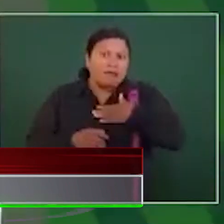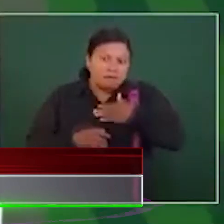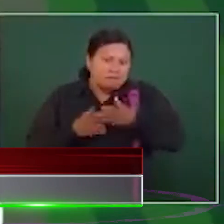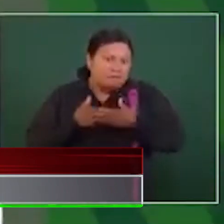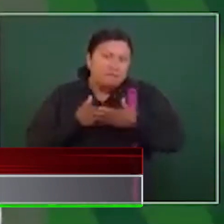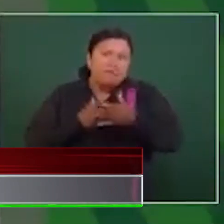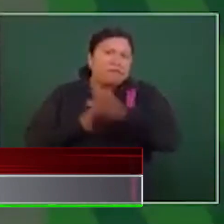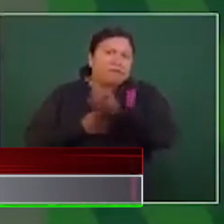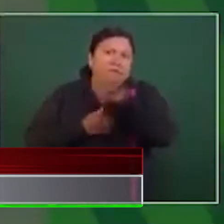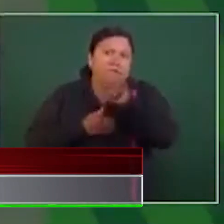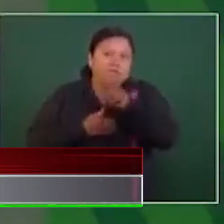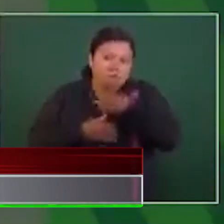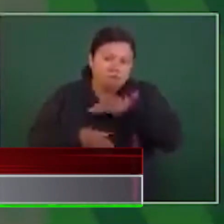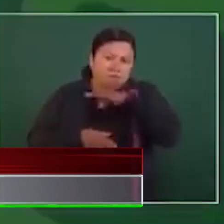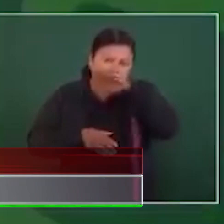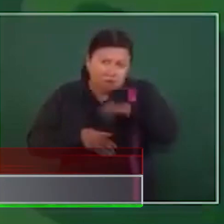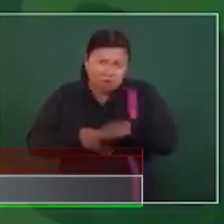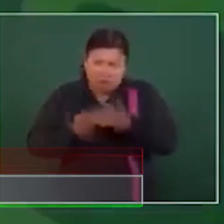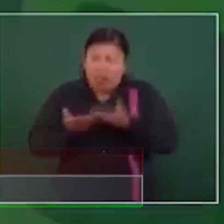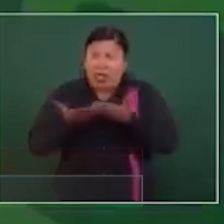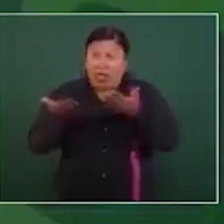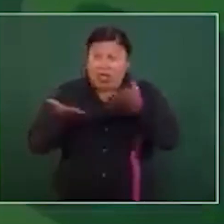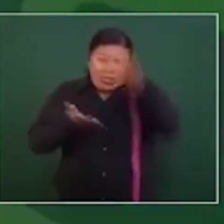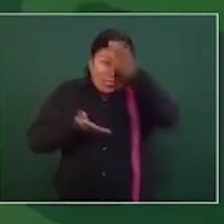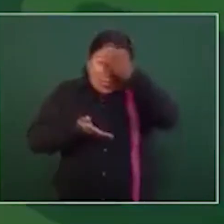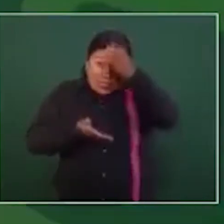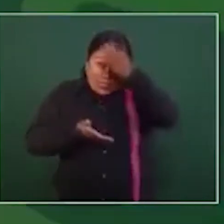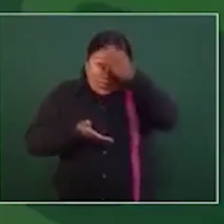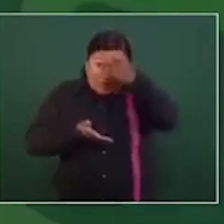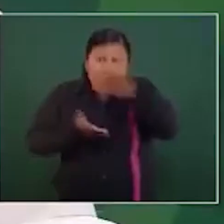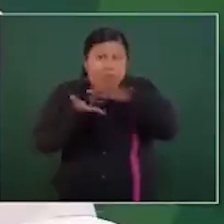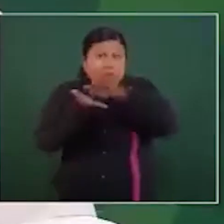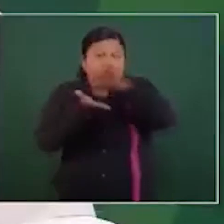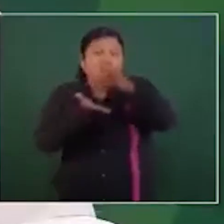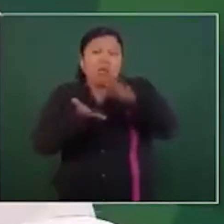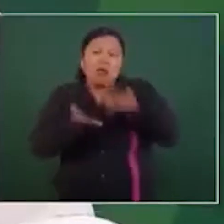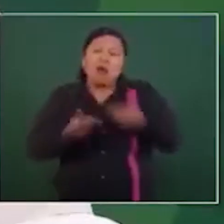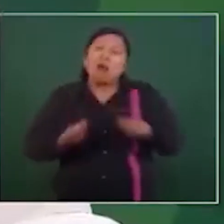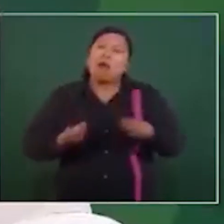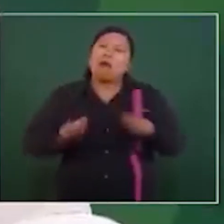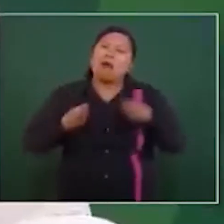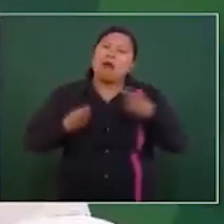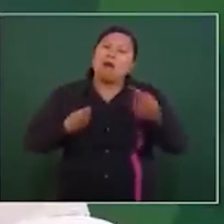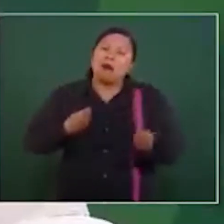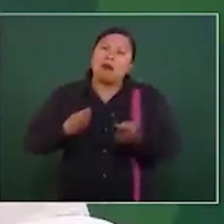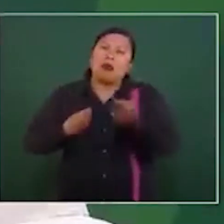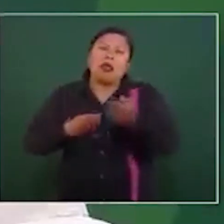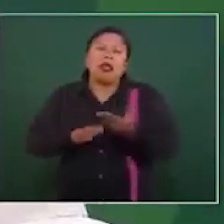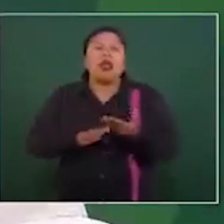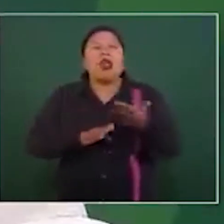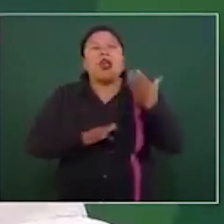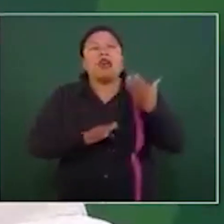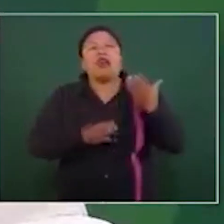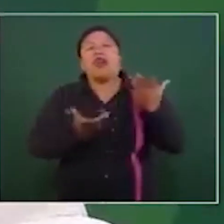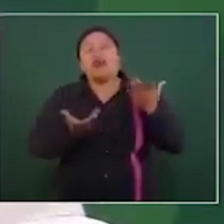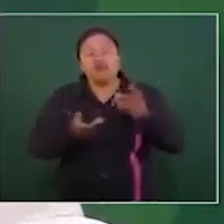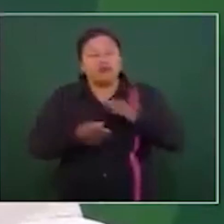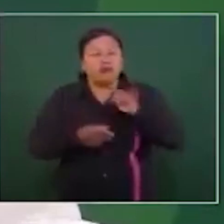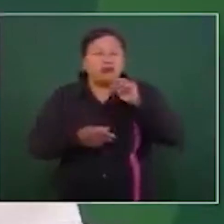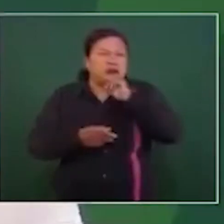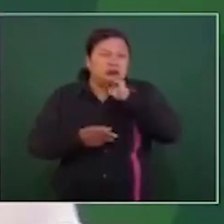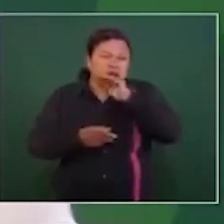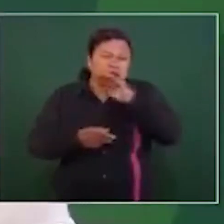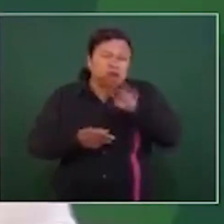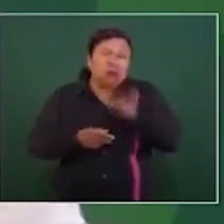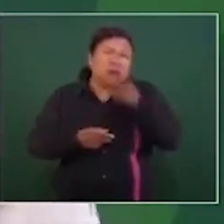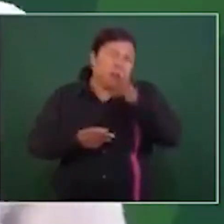Ahora, por la ciencia, vivimos más que antes. Pero no se